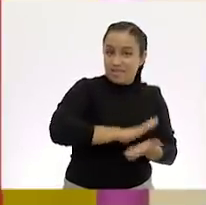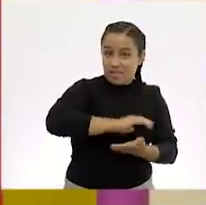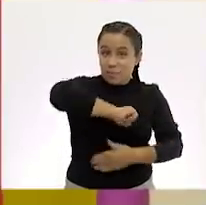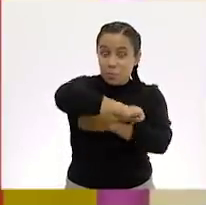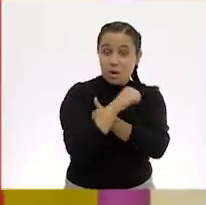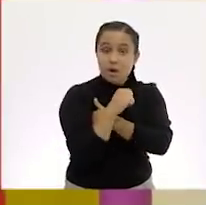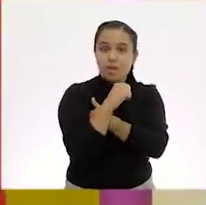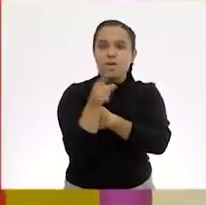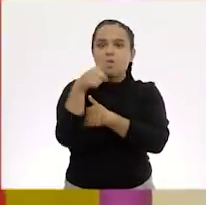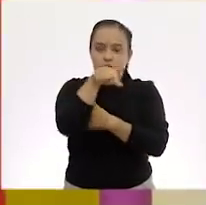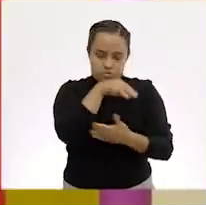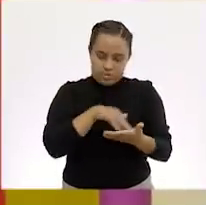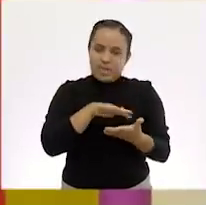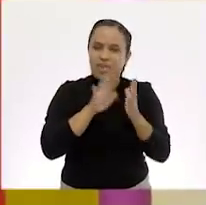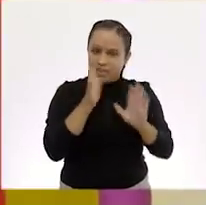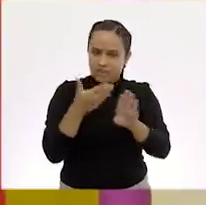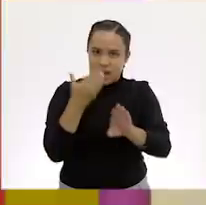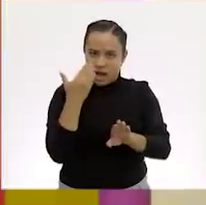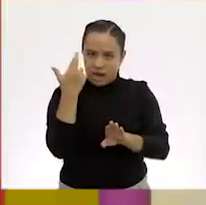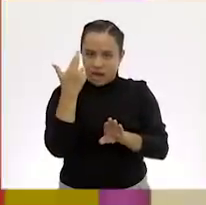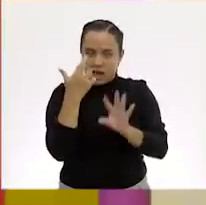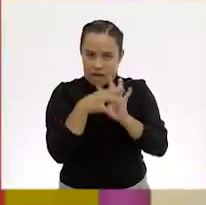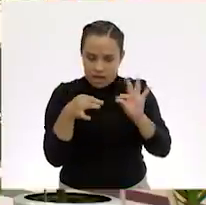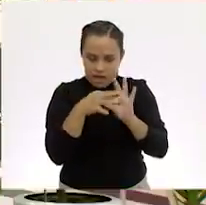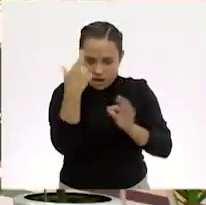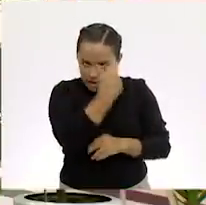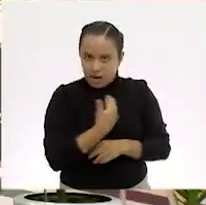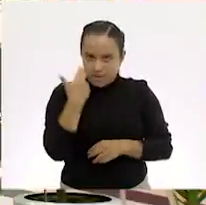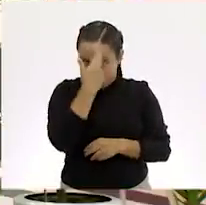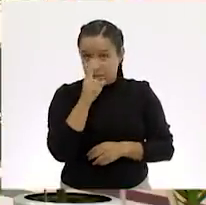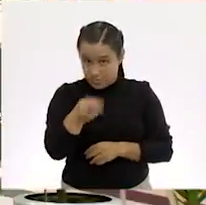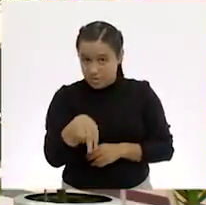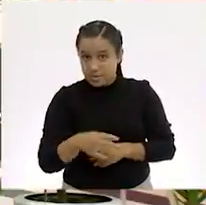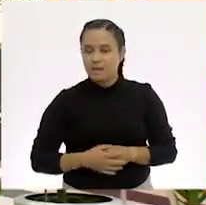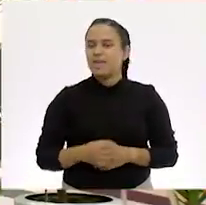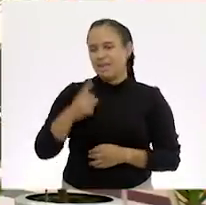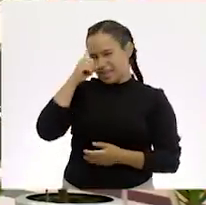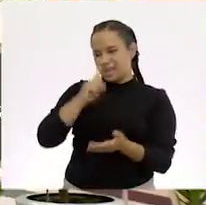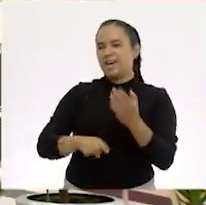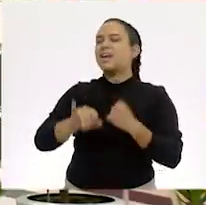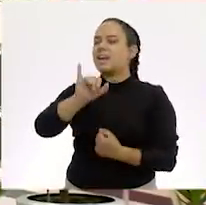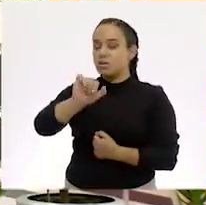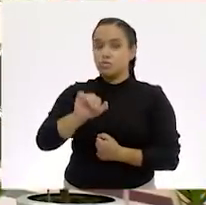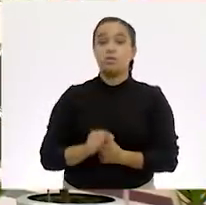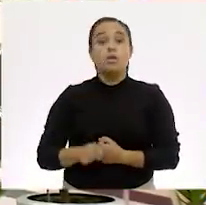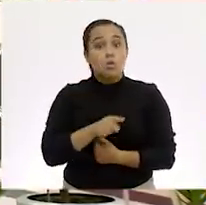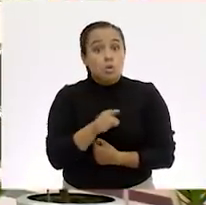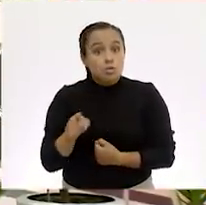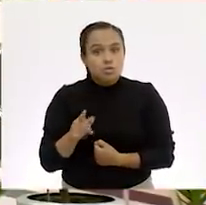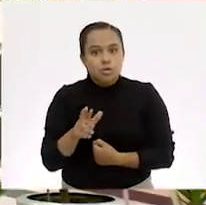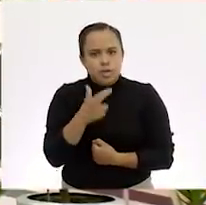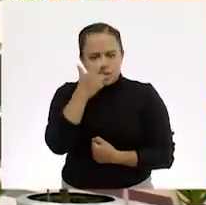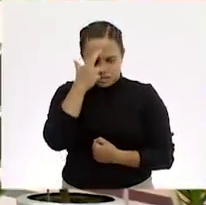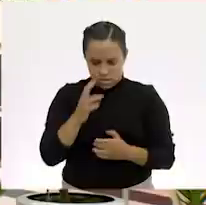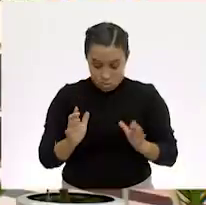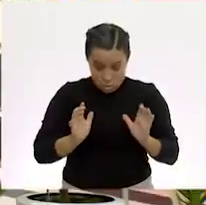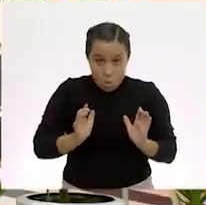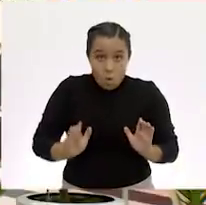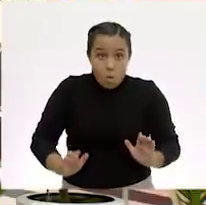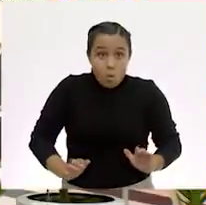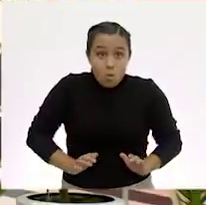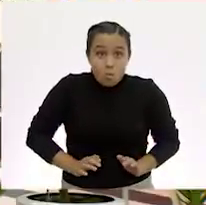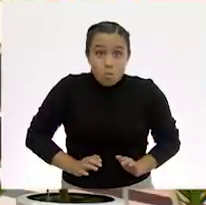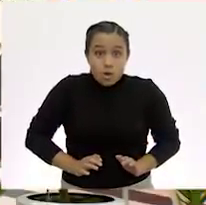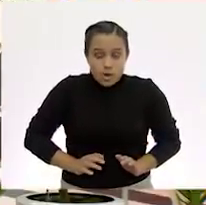han recapitulado todo, ¿verdad? Seguramente sí. Recuerden que dijimos que nuestro cuerpo y